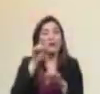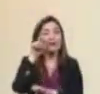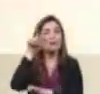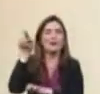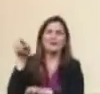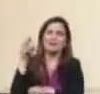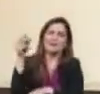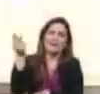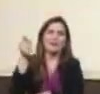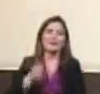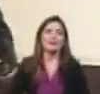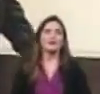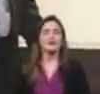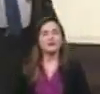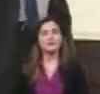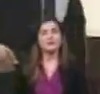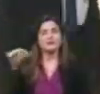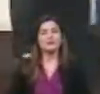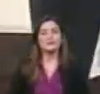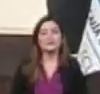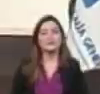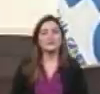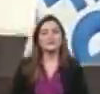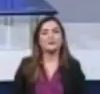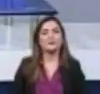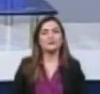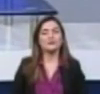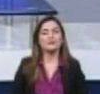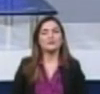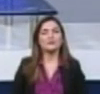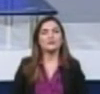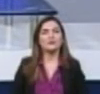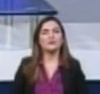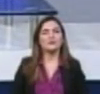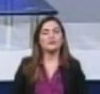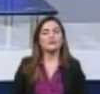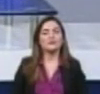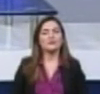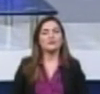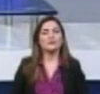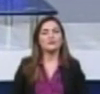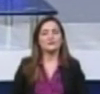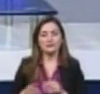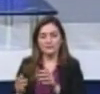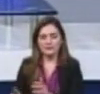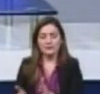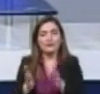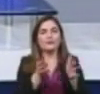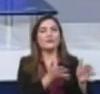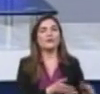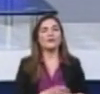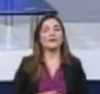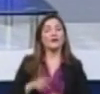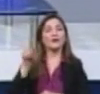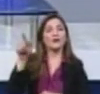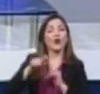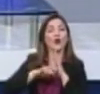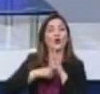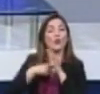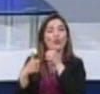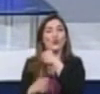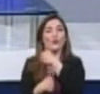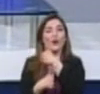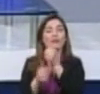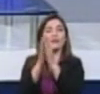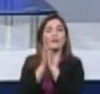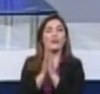fiscal general. En Quito, María Gracia Costa, 24 horas. El contralor subrogante Pablo Celis solicitó a